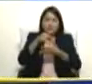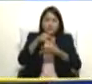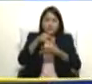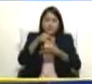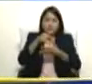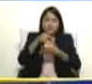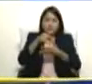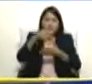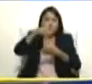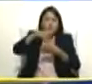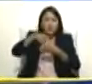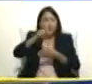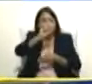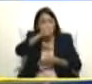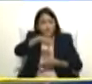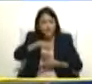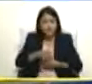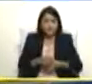voto sí,